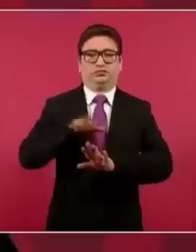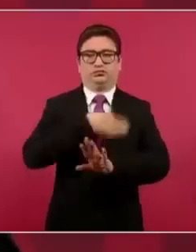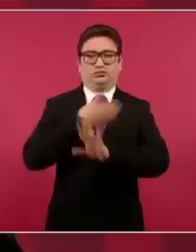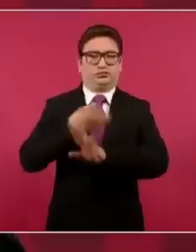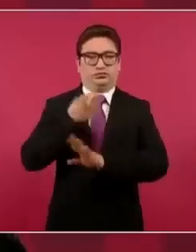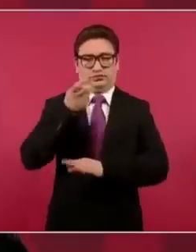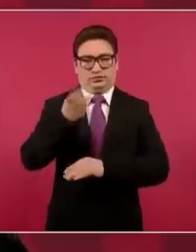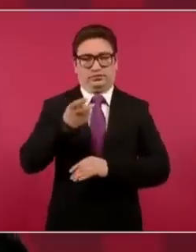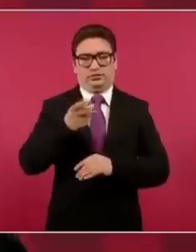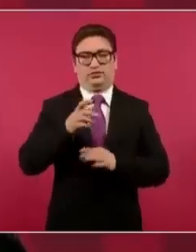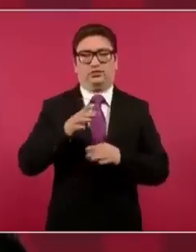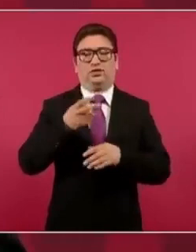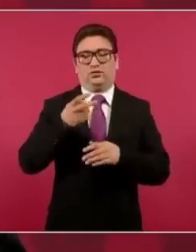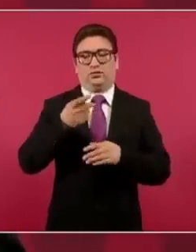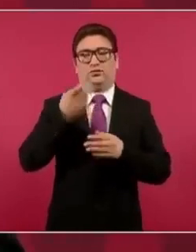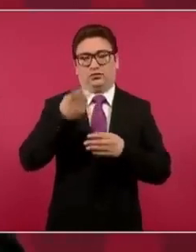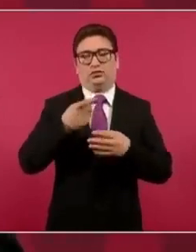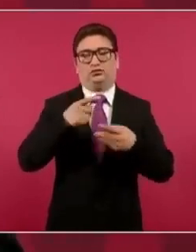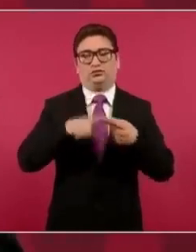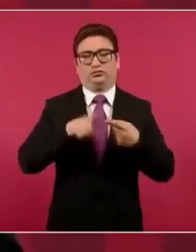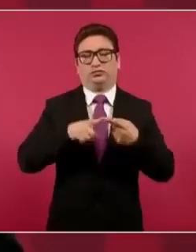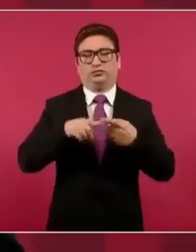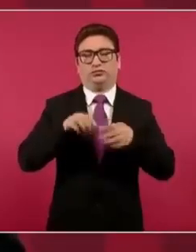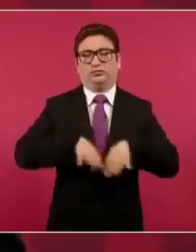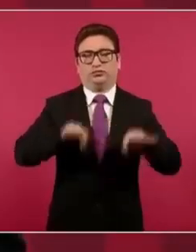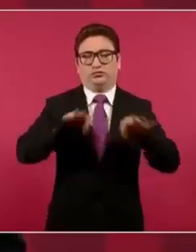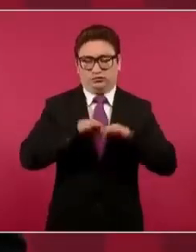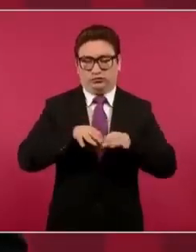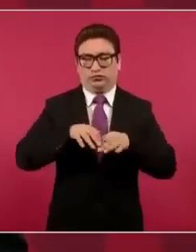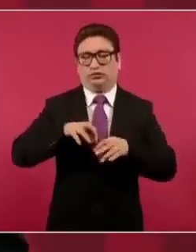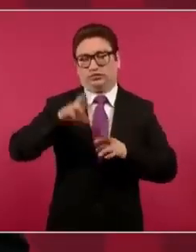desde respetarlos,